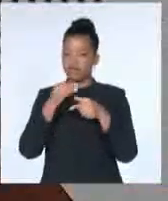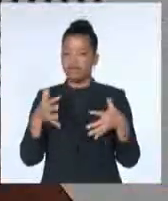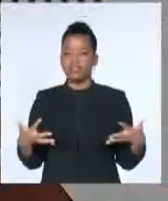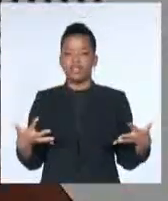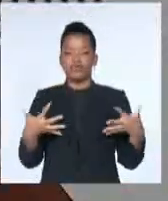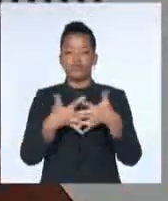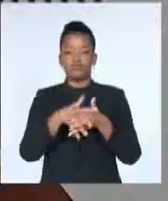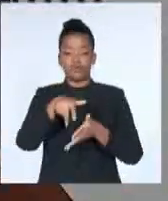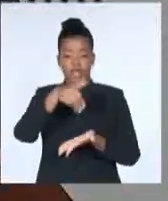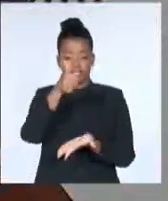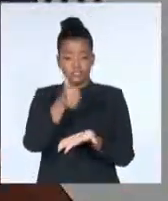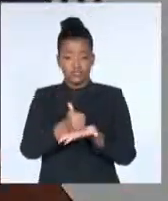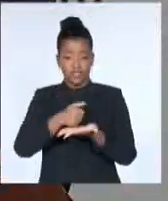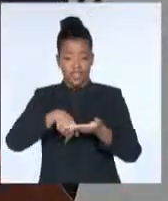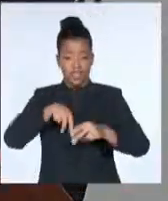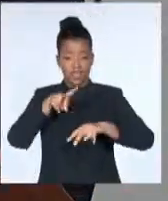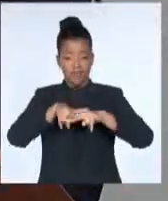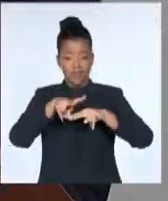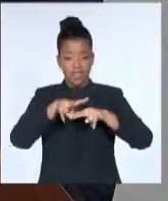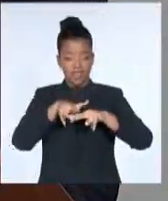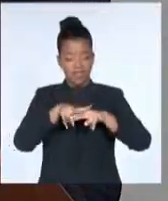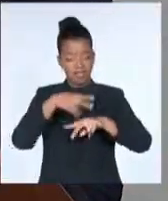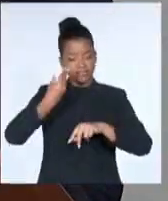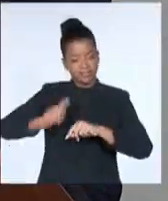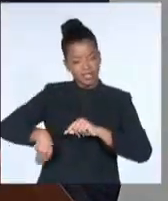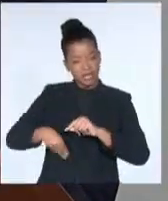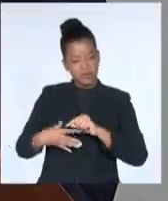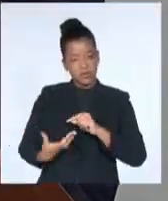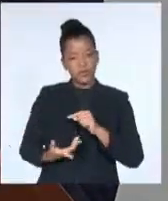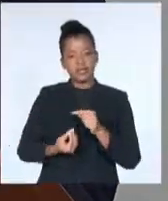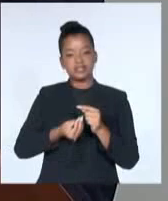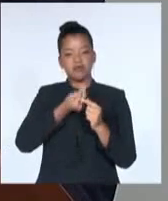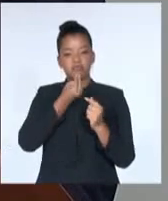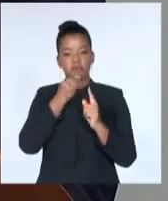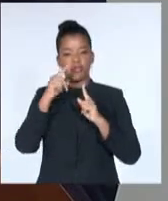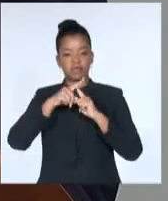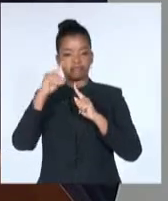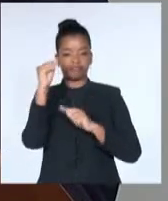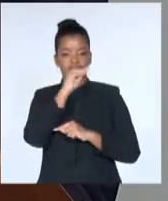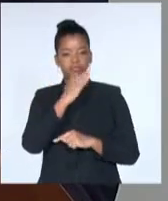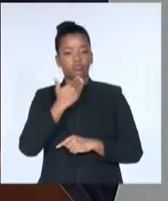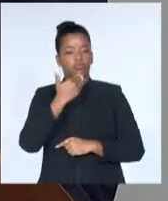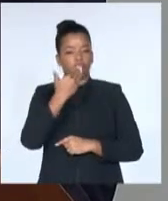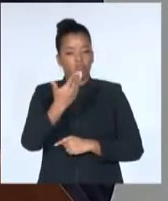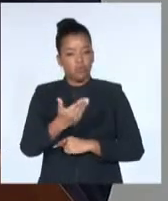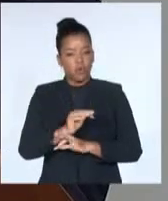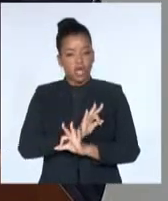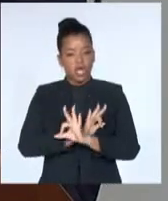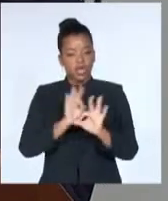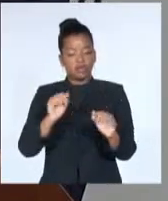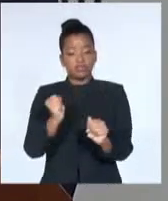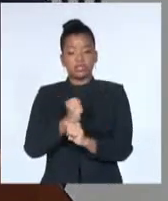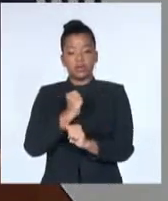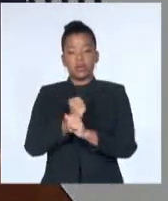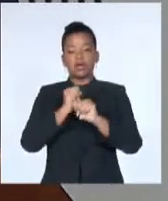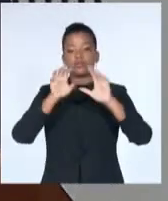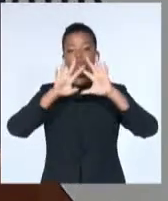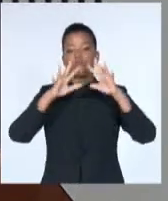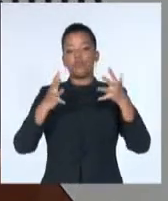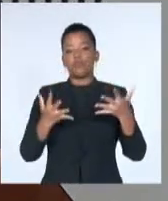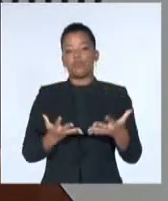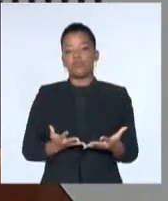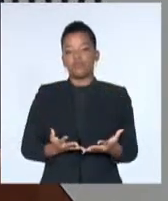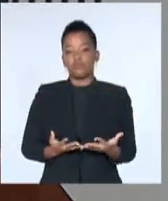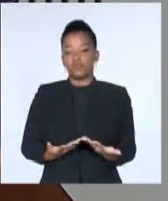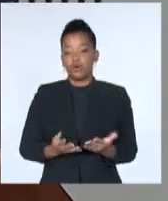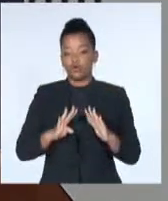Habana para aprovechar el poder de la tecnología, trabajando por un mundo en el que